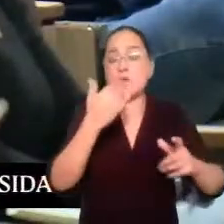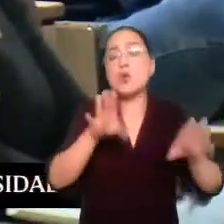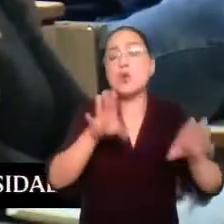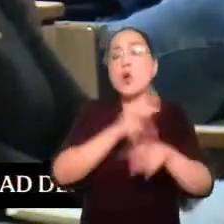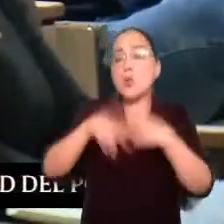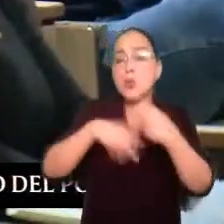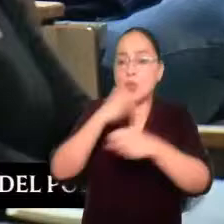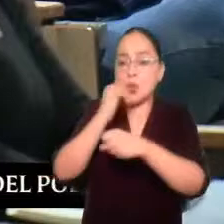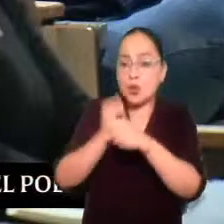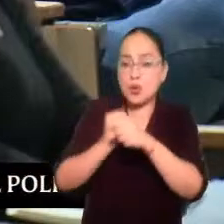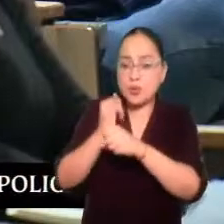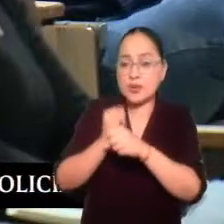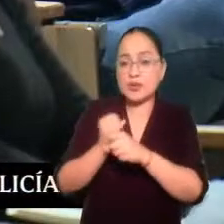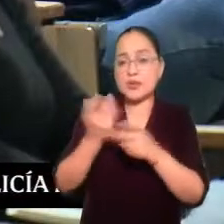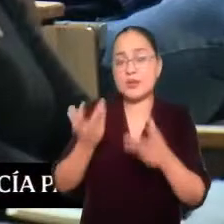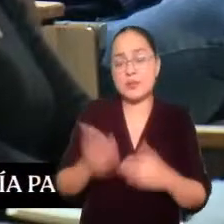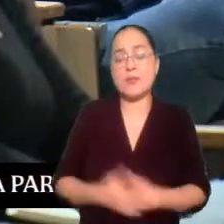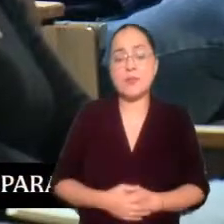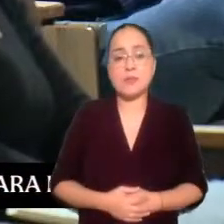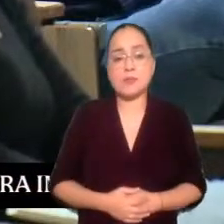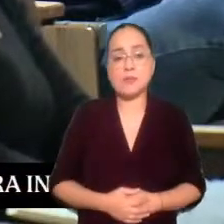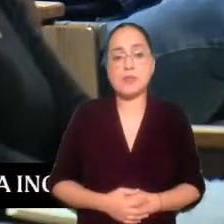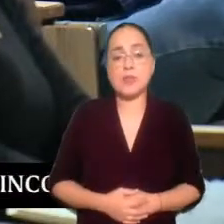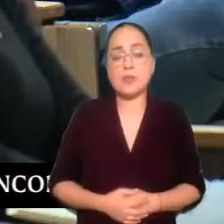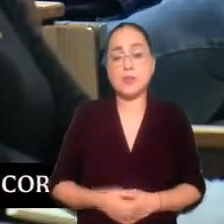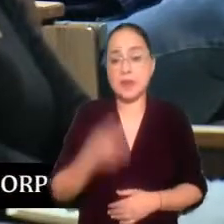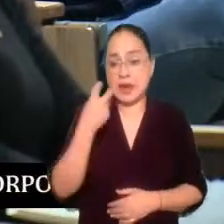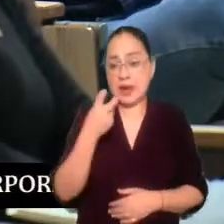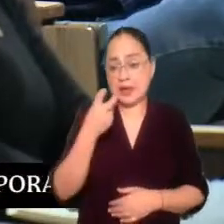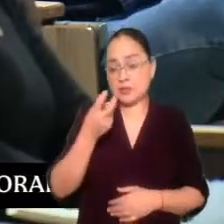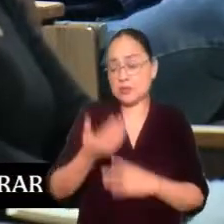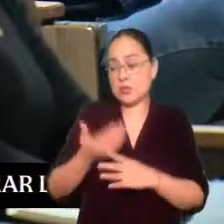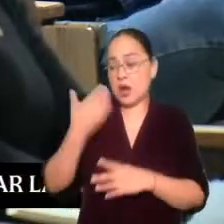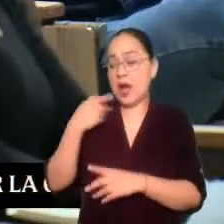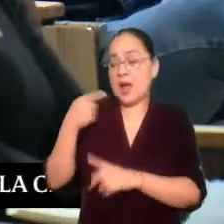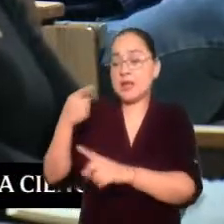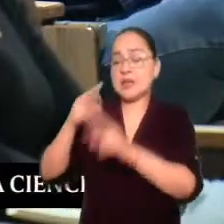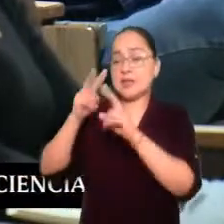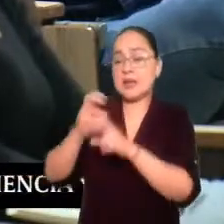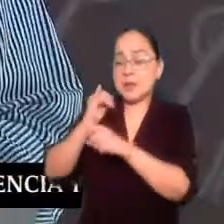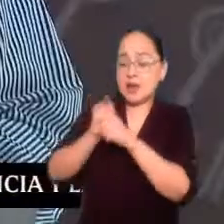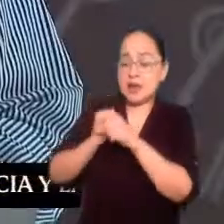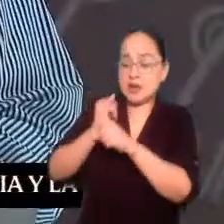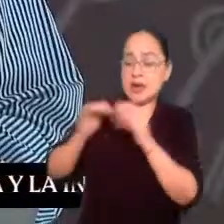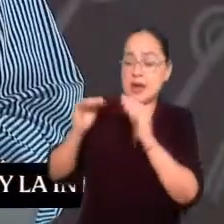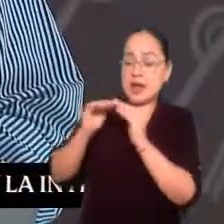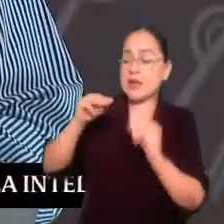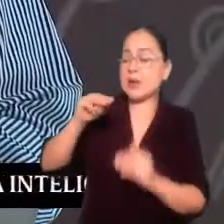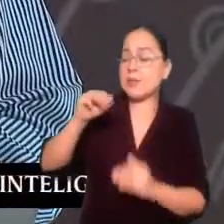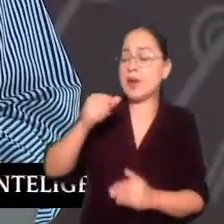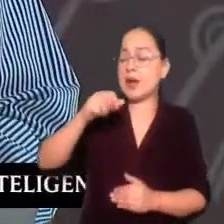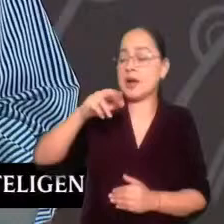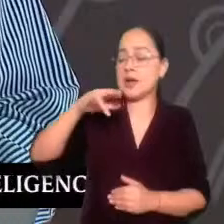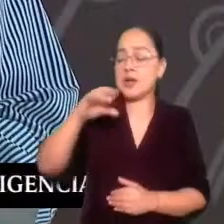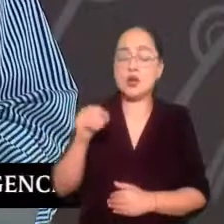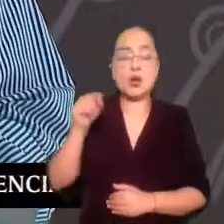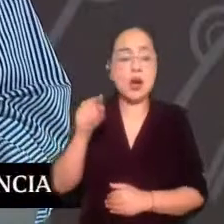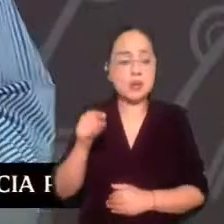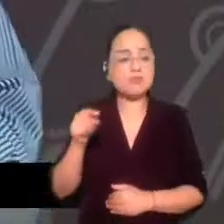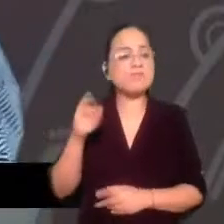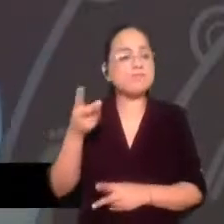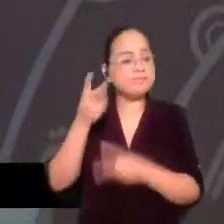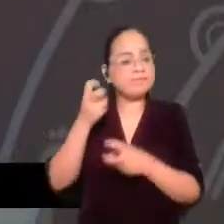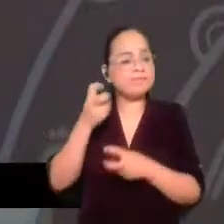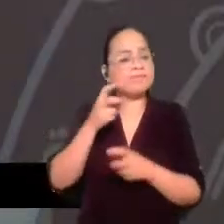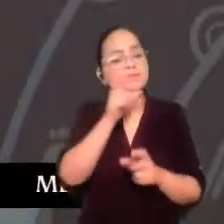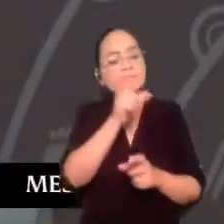del desenlace positivo que se tuvo con el caso de la investigación de la Casa Maquio. Entonces, esas serían